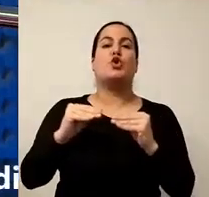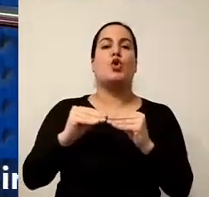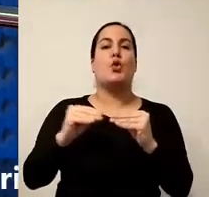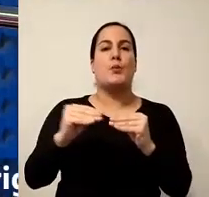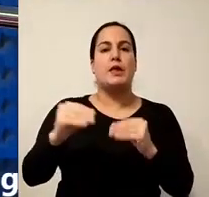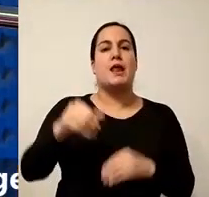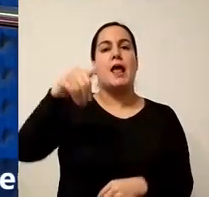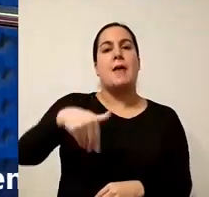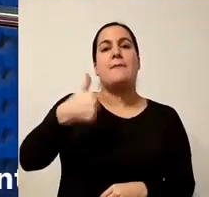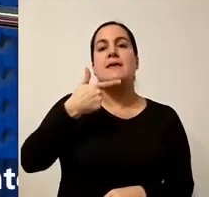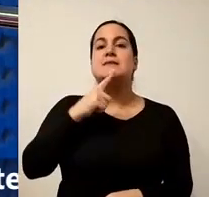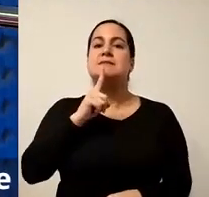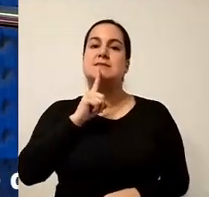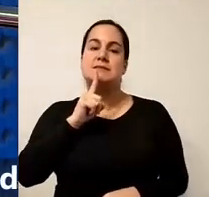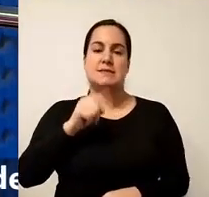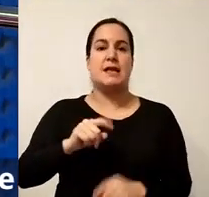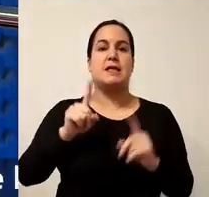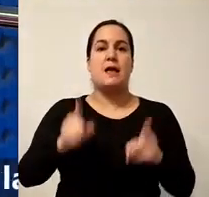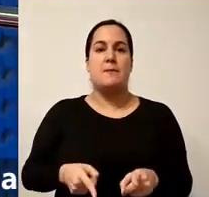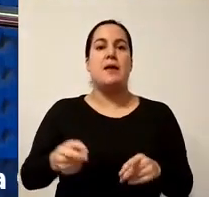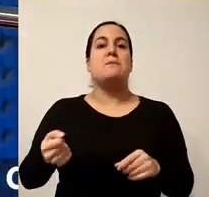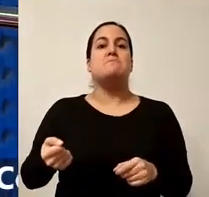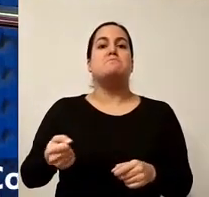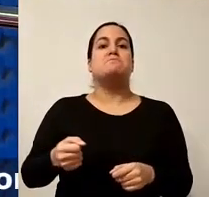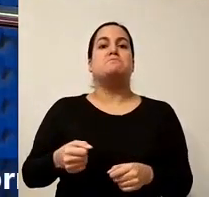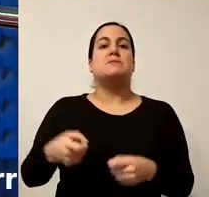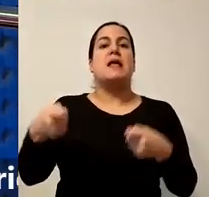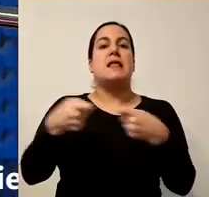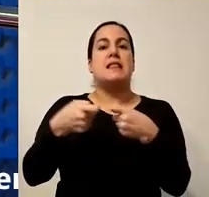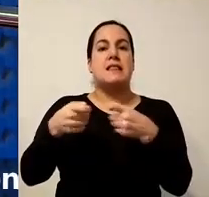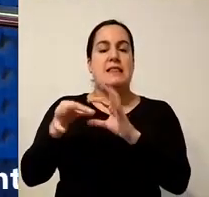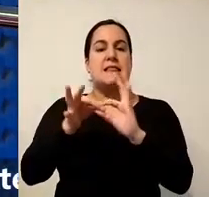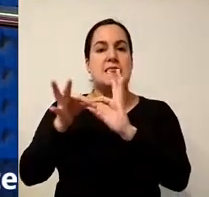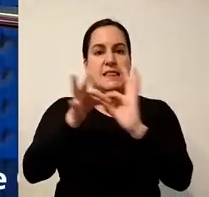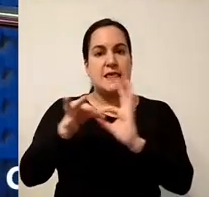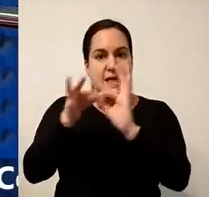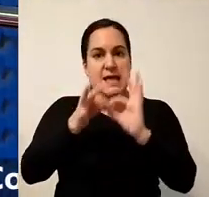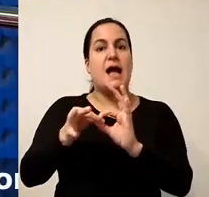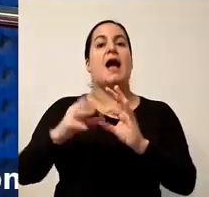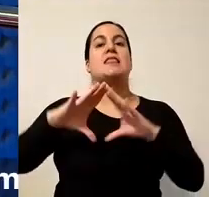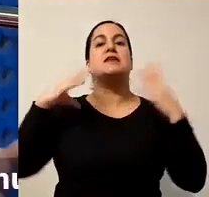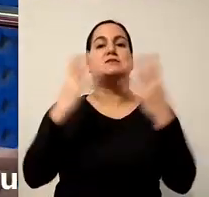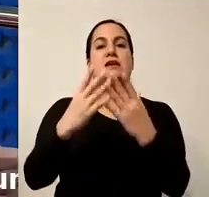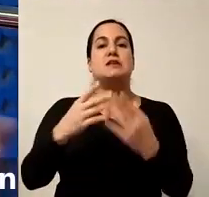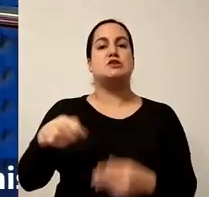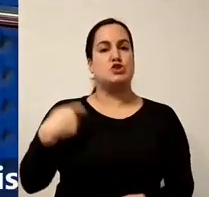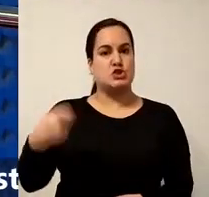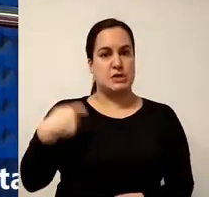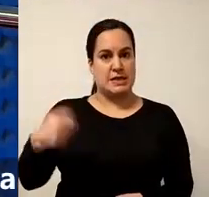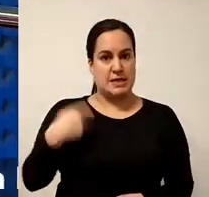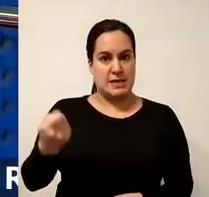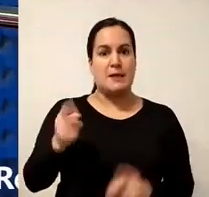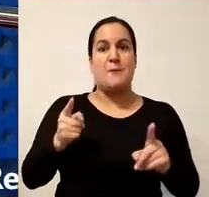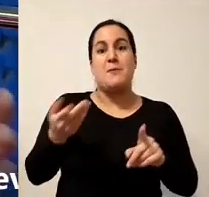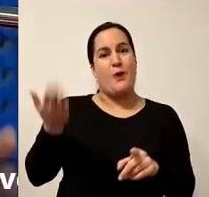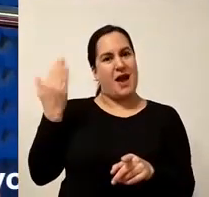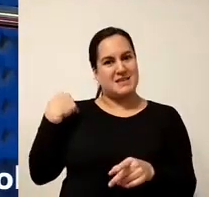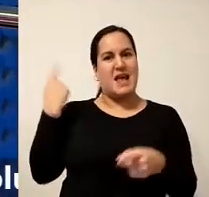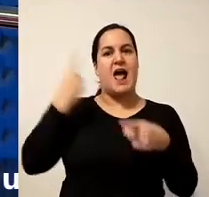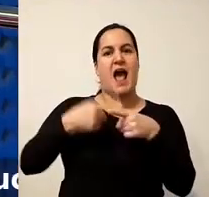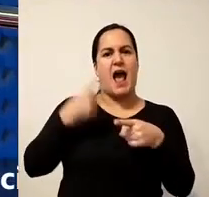millones en todo el mundo empiezan a cuestionar los cimientos de este sistema completamente